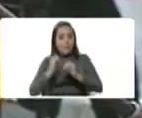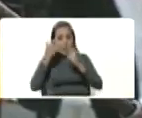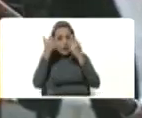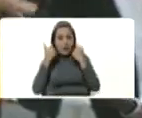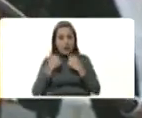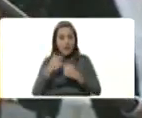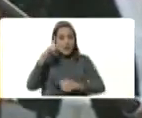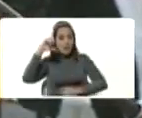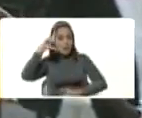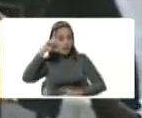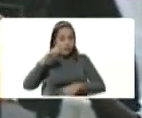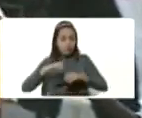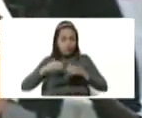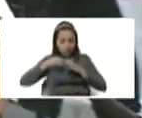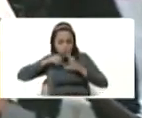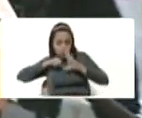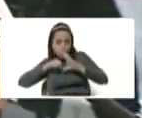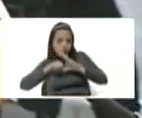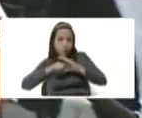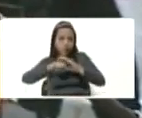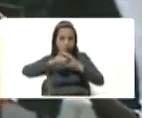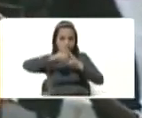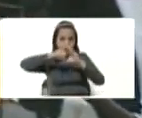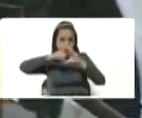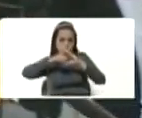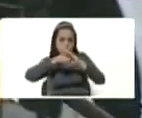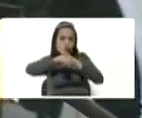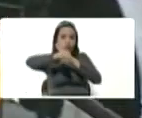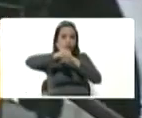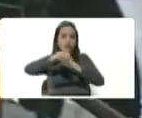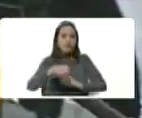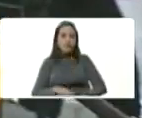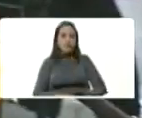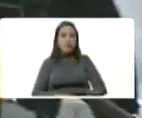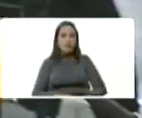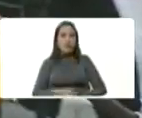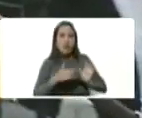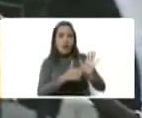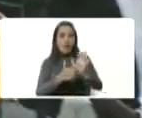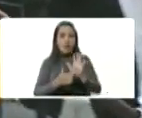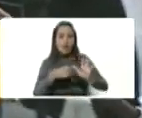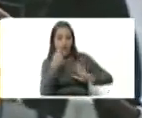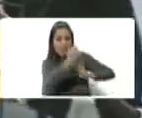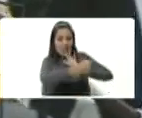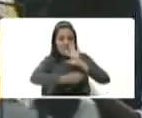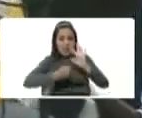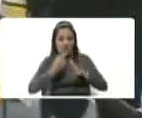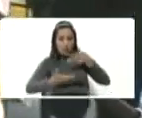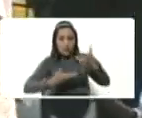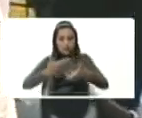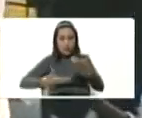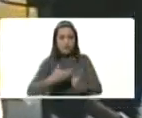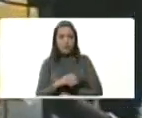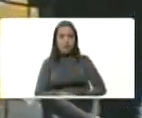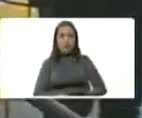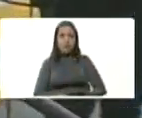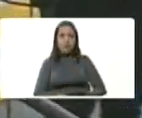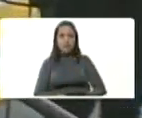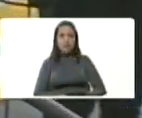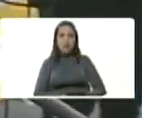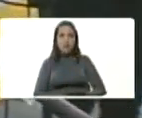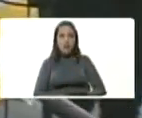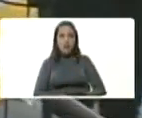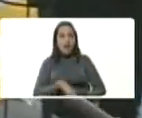vagina de la mujer, en el canal de parto, que le decimos. Entonces, por eso le ponemos el aro de fuego, se llama así, el aro de fuego. Cuando nosotros logramos utilizar